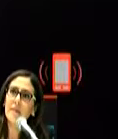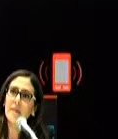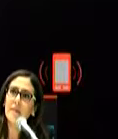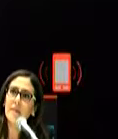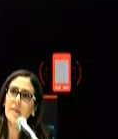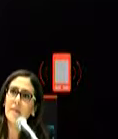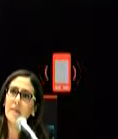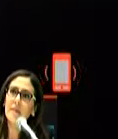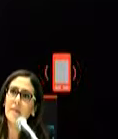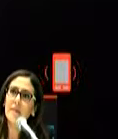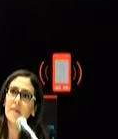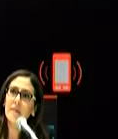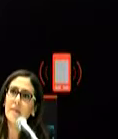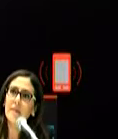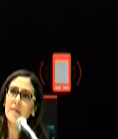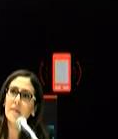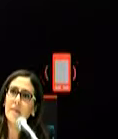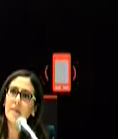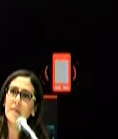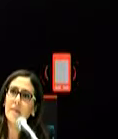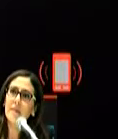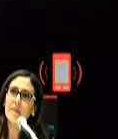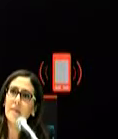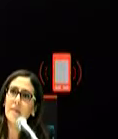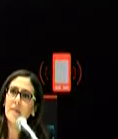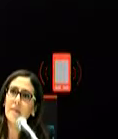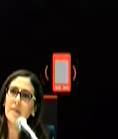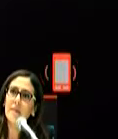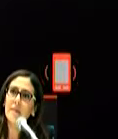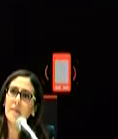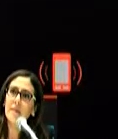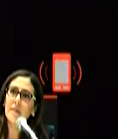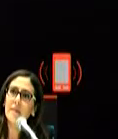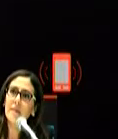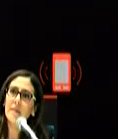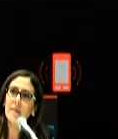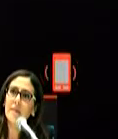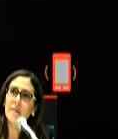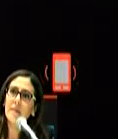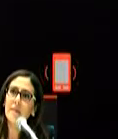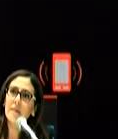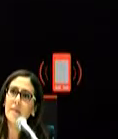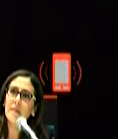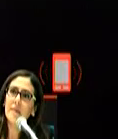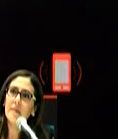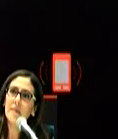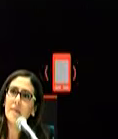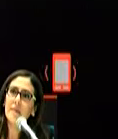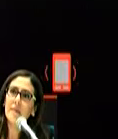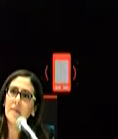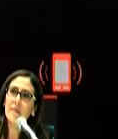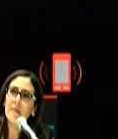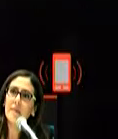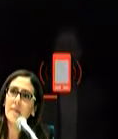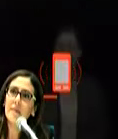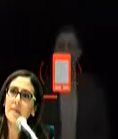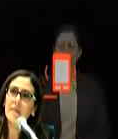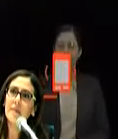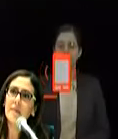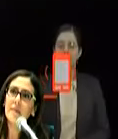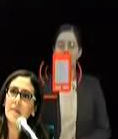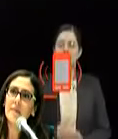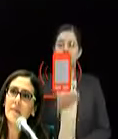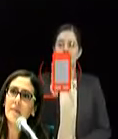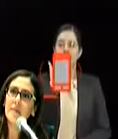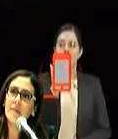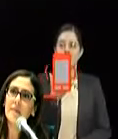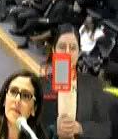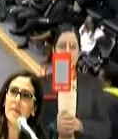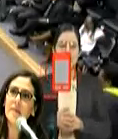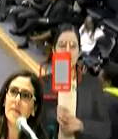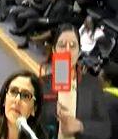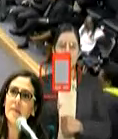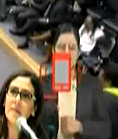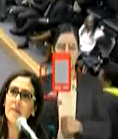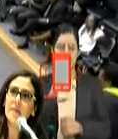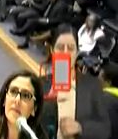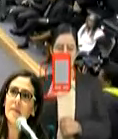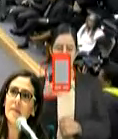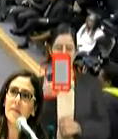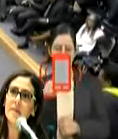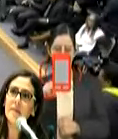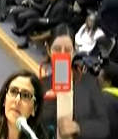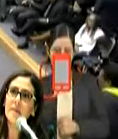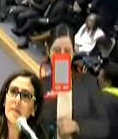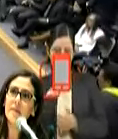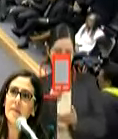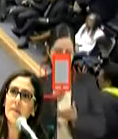de materia federal el 18 de enero. Pero hay que recordar también que en otros